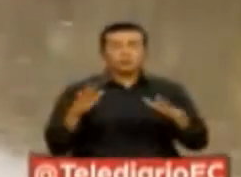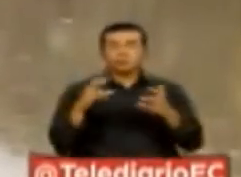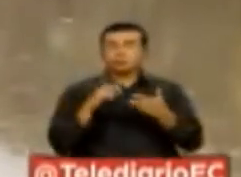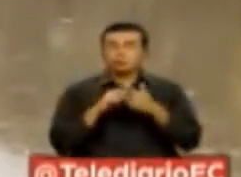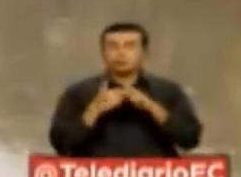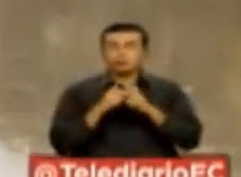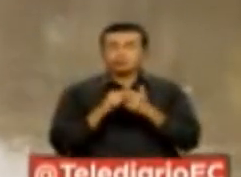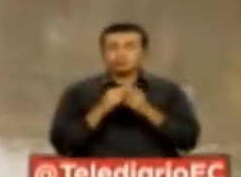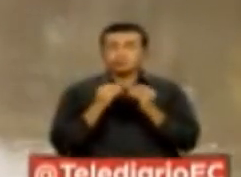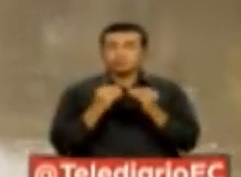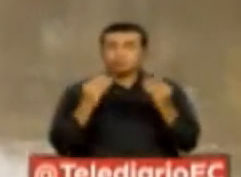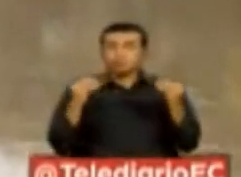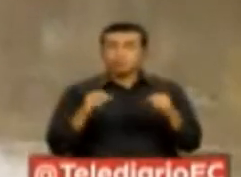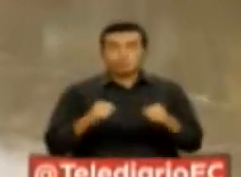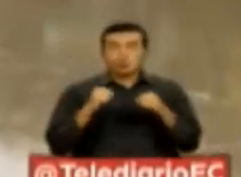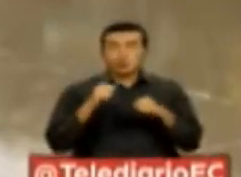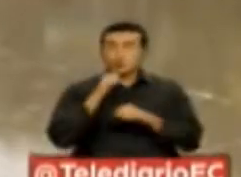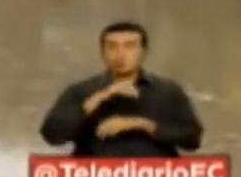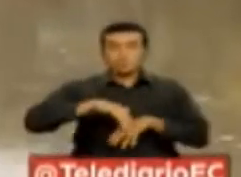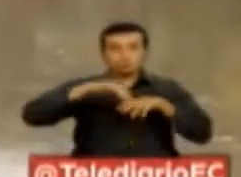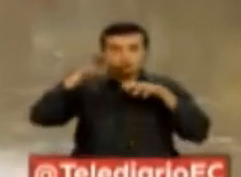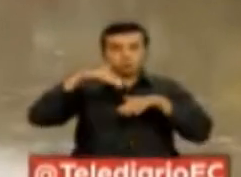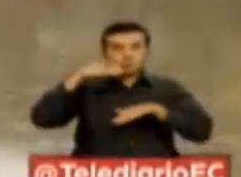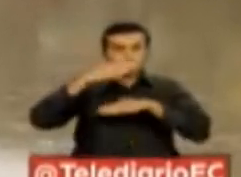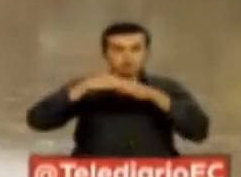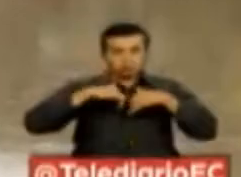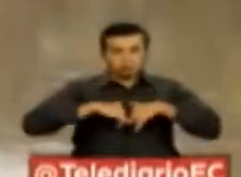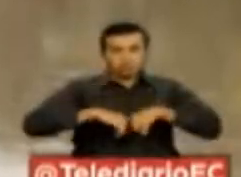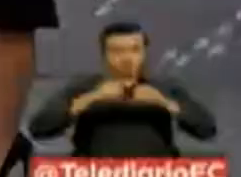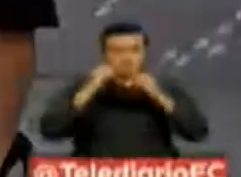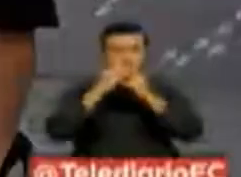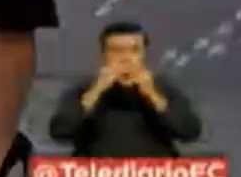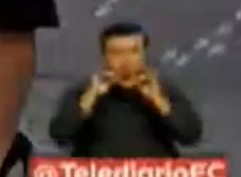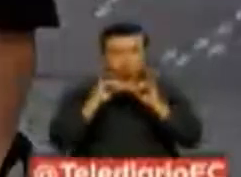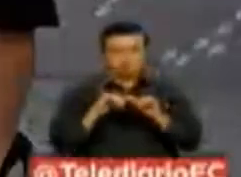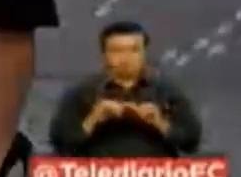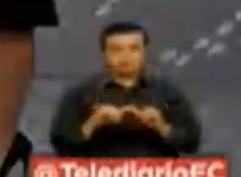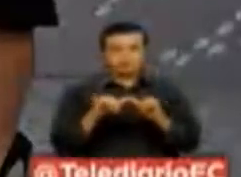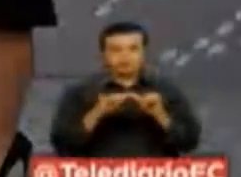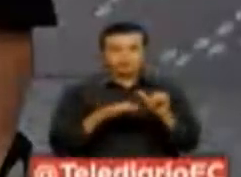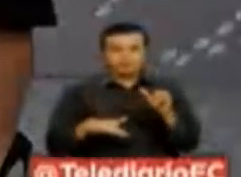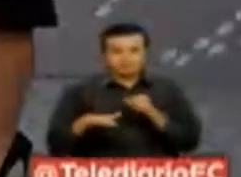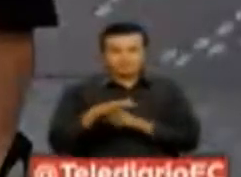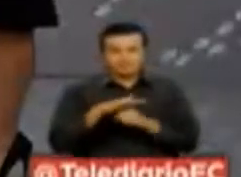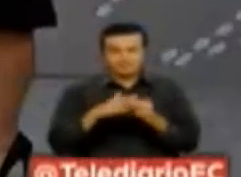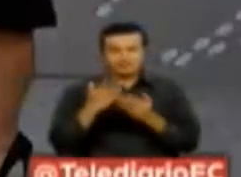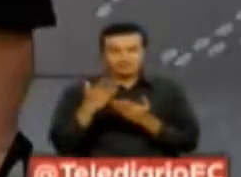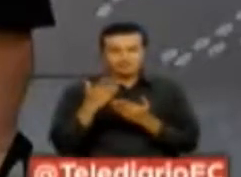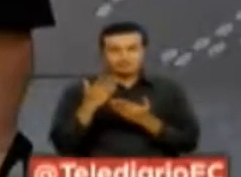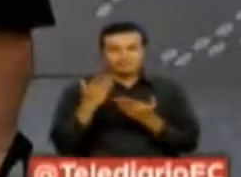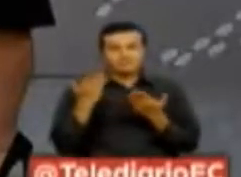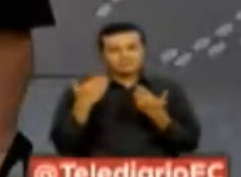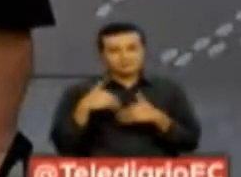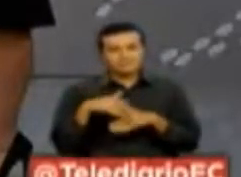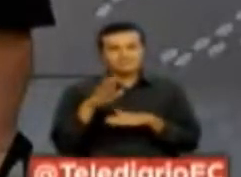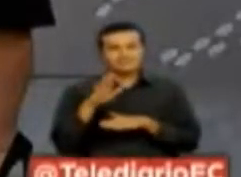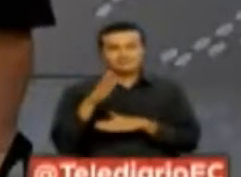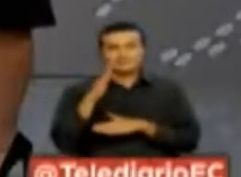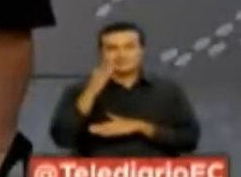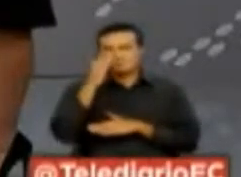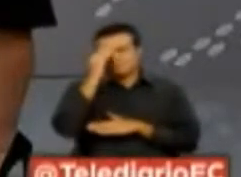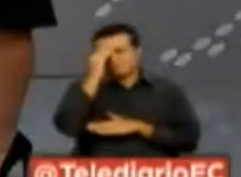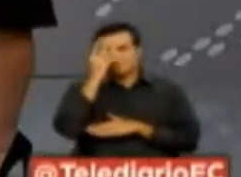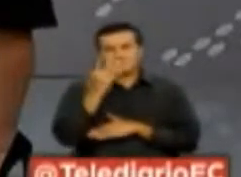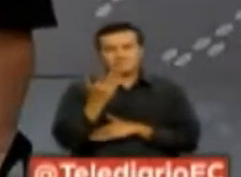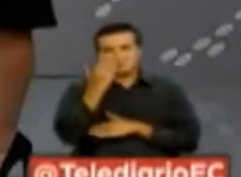producto del fuerte invierno más adelante les contamos más de lo que aquí ocurre esta información diana sofía